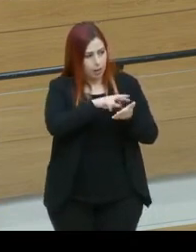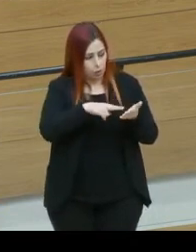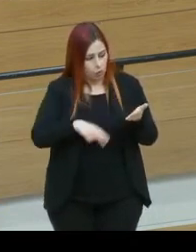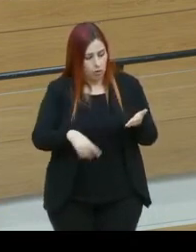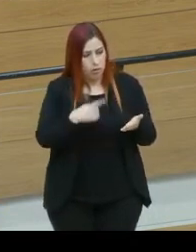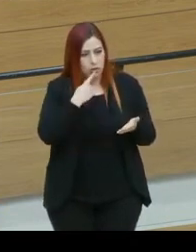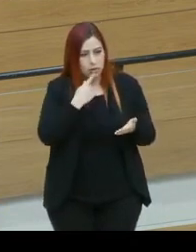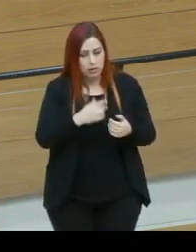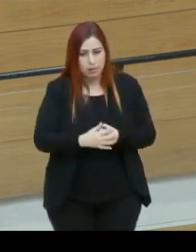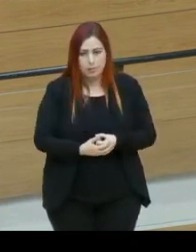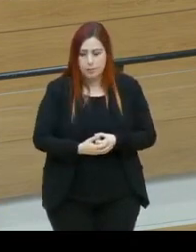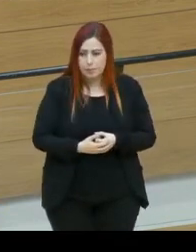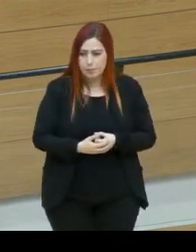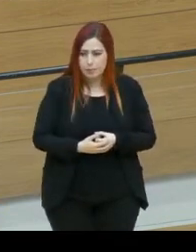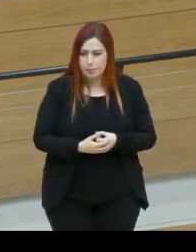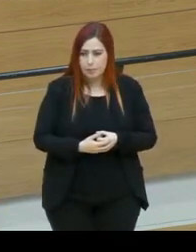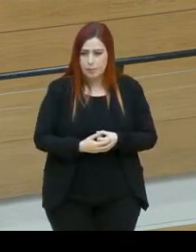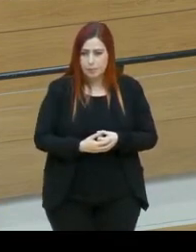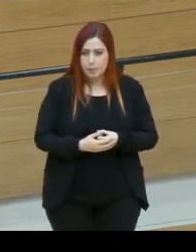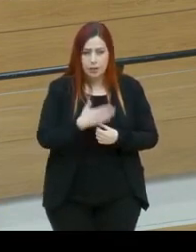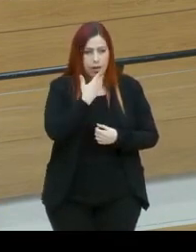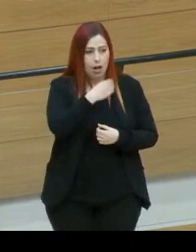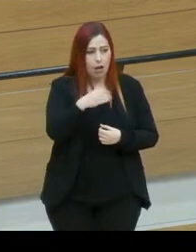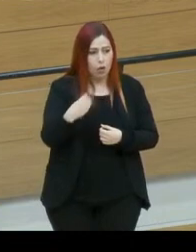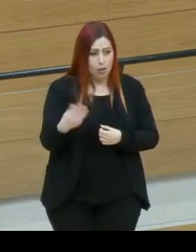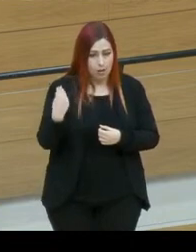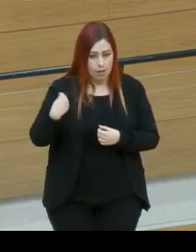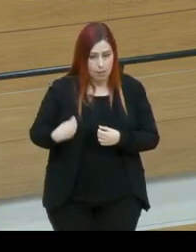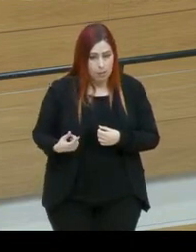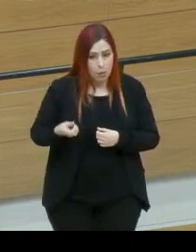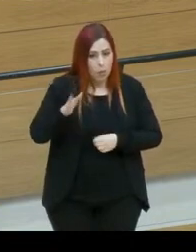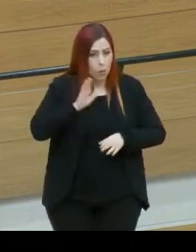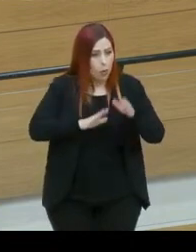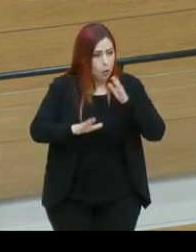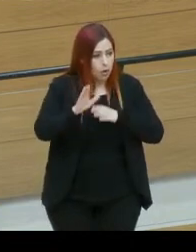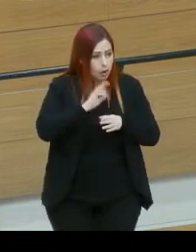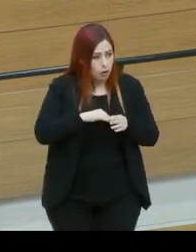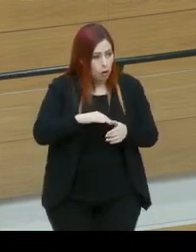que en los adolescentes que realizan botellón